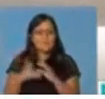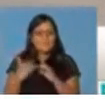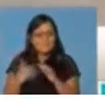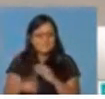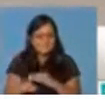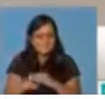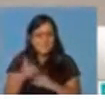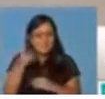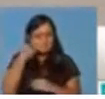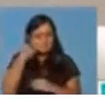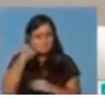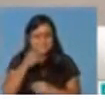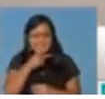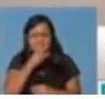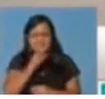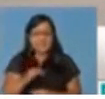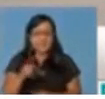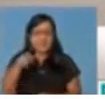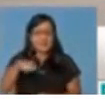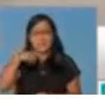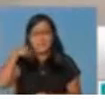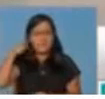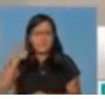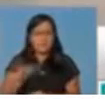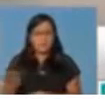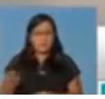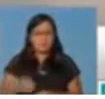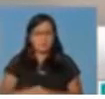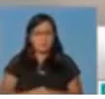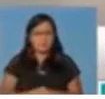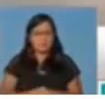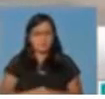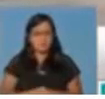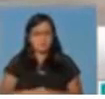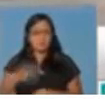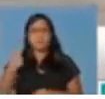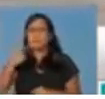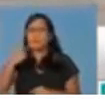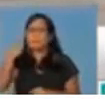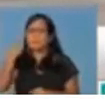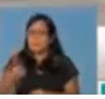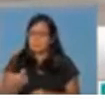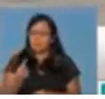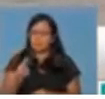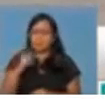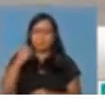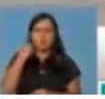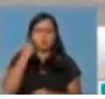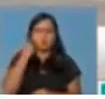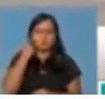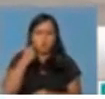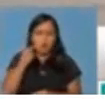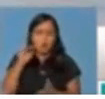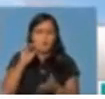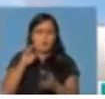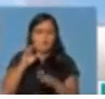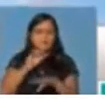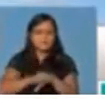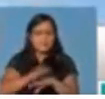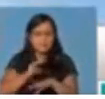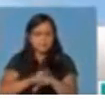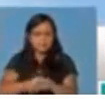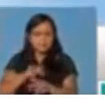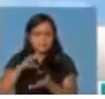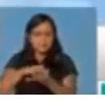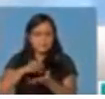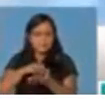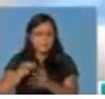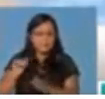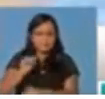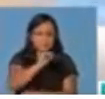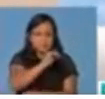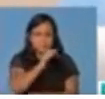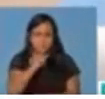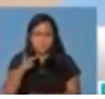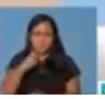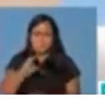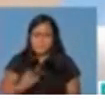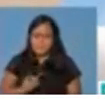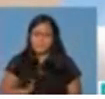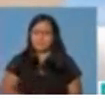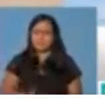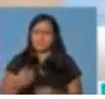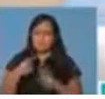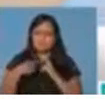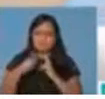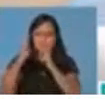mandar mensajes. La verdad que nos parece vergonzoso. Yo le pregunté porque se acercó un señor de los Andes para querernos